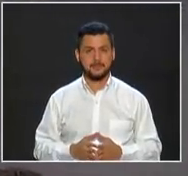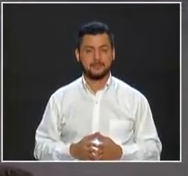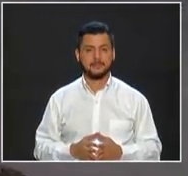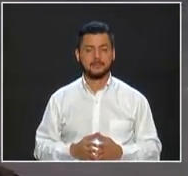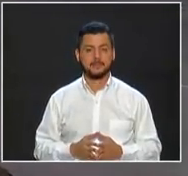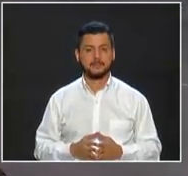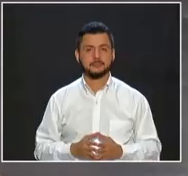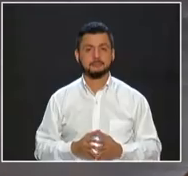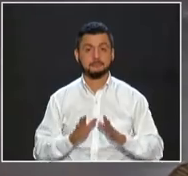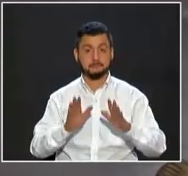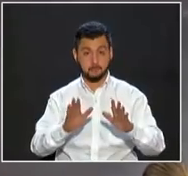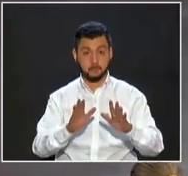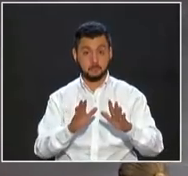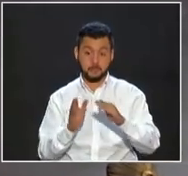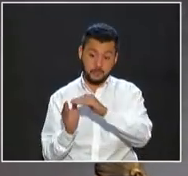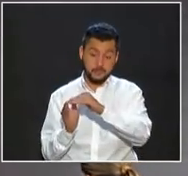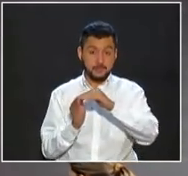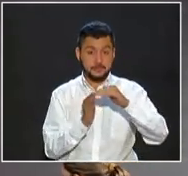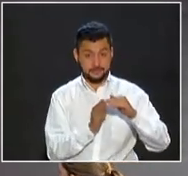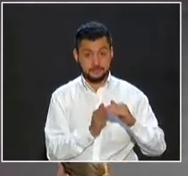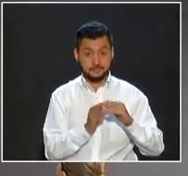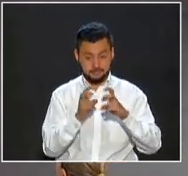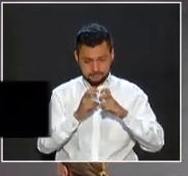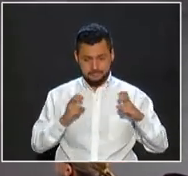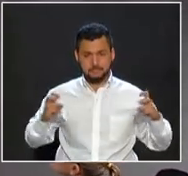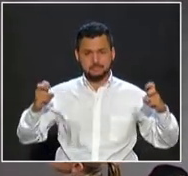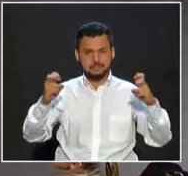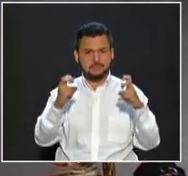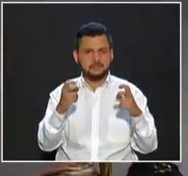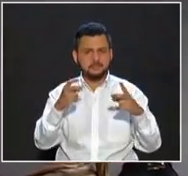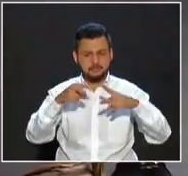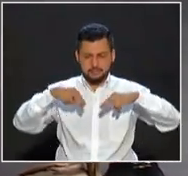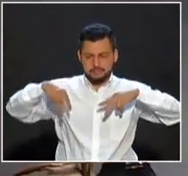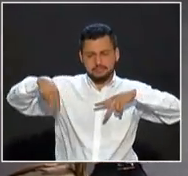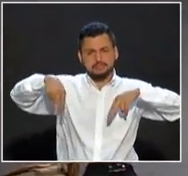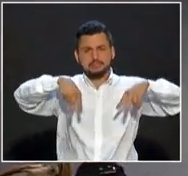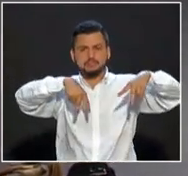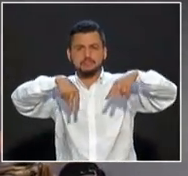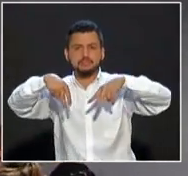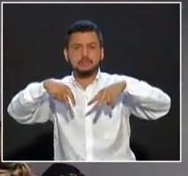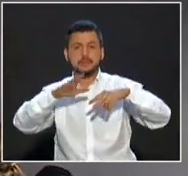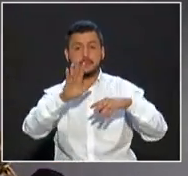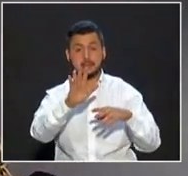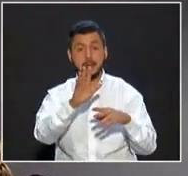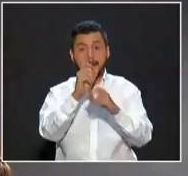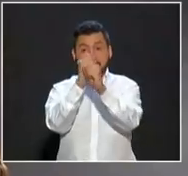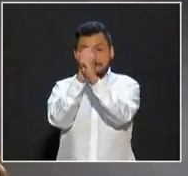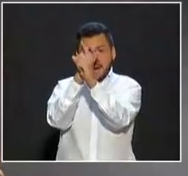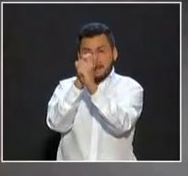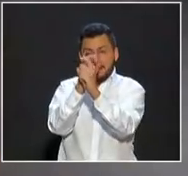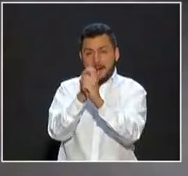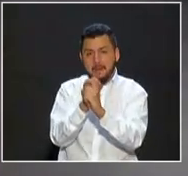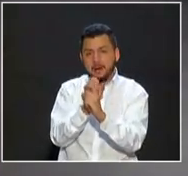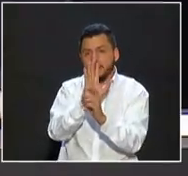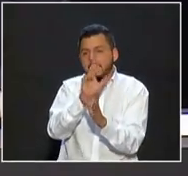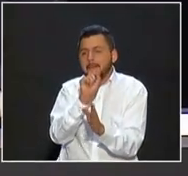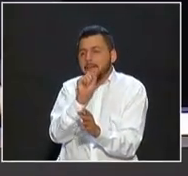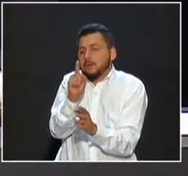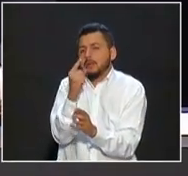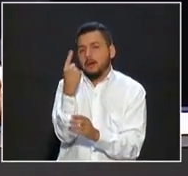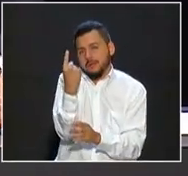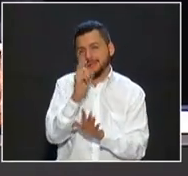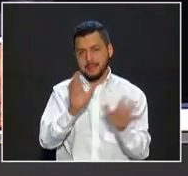es el momento del bloque 2 en este bloque tendremos solamente una pregunta para todos los candidatos no hay derecho a réplica ni a defensa